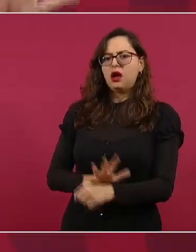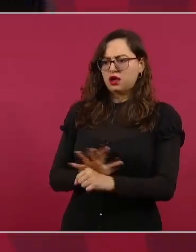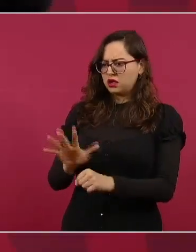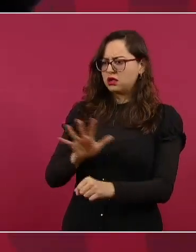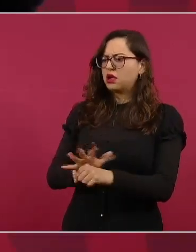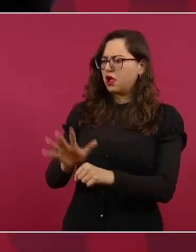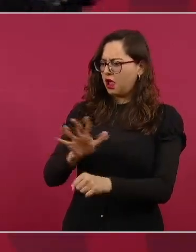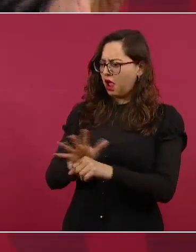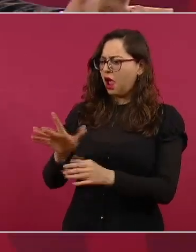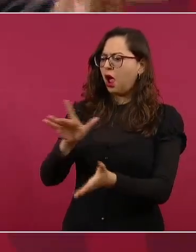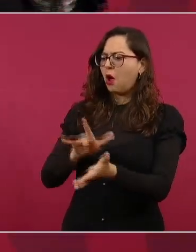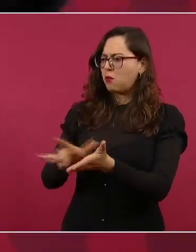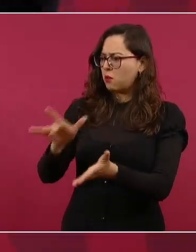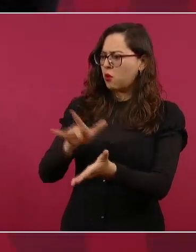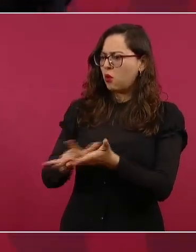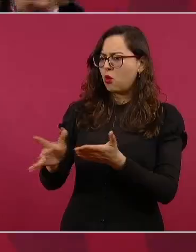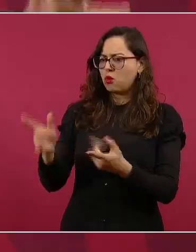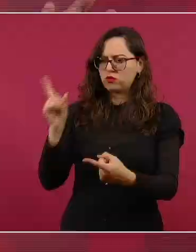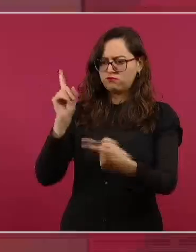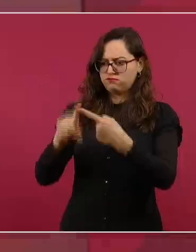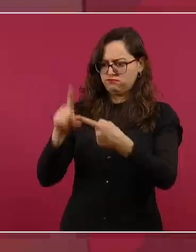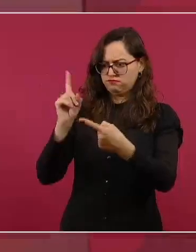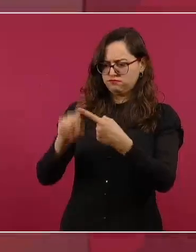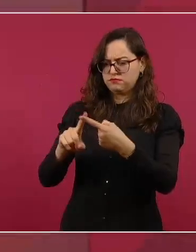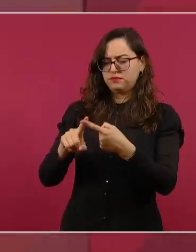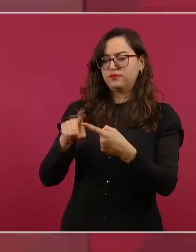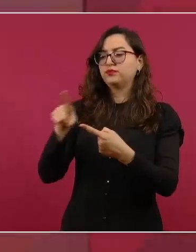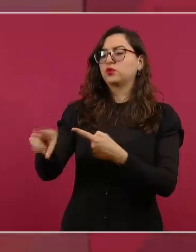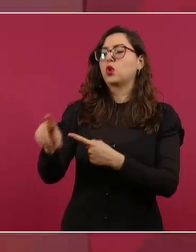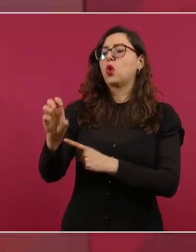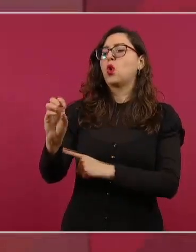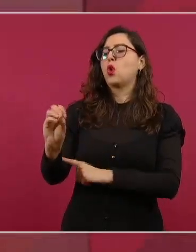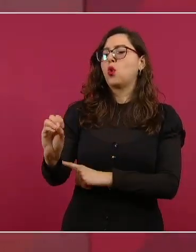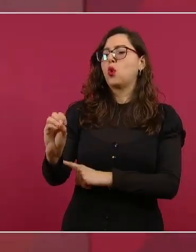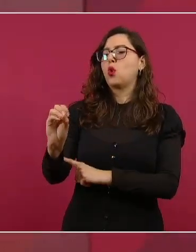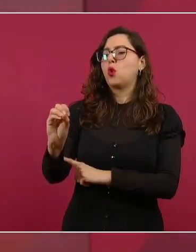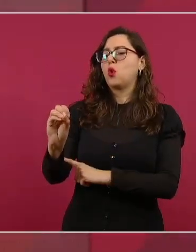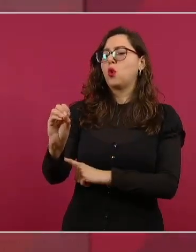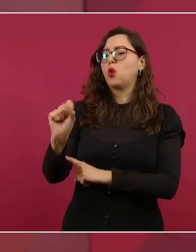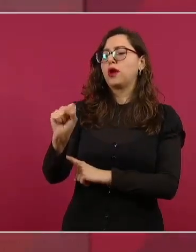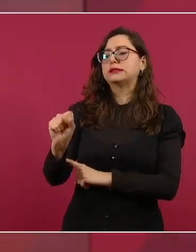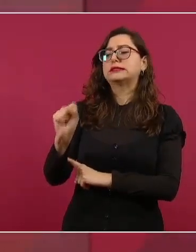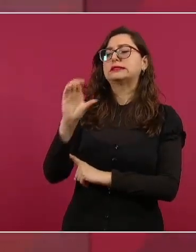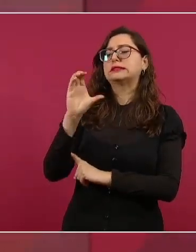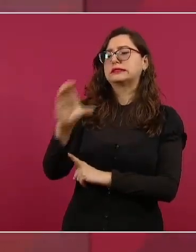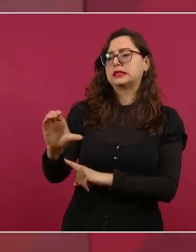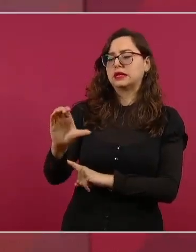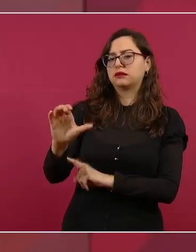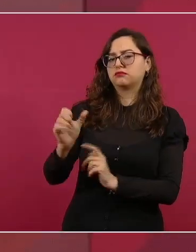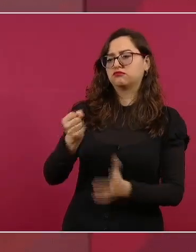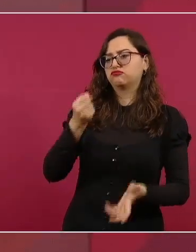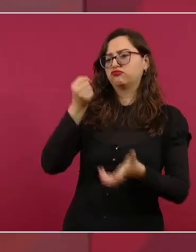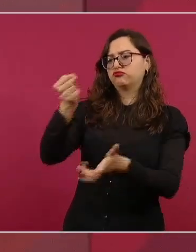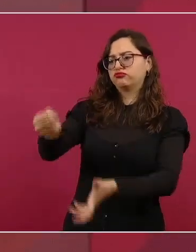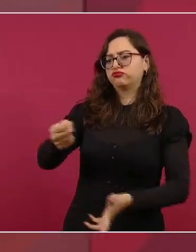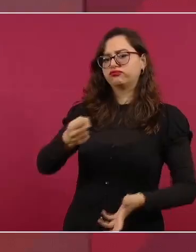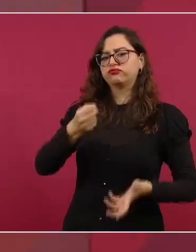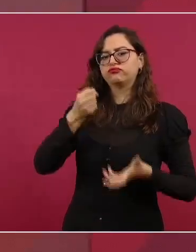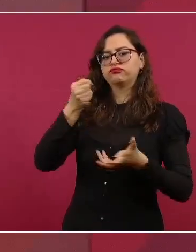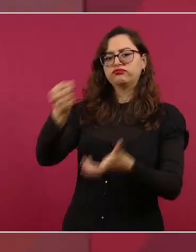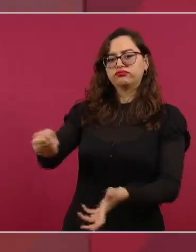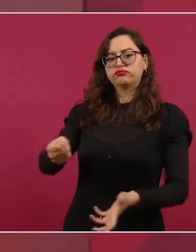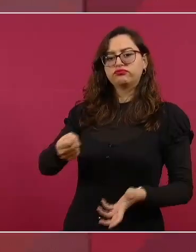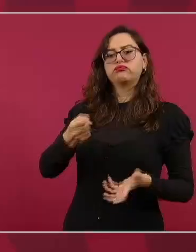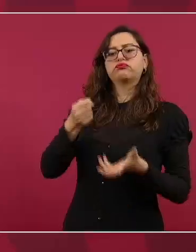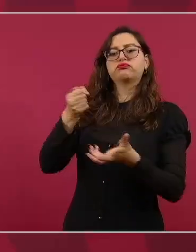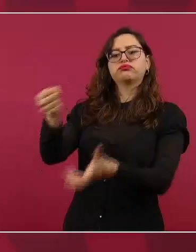es entregarles apoyos a organizaciones de la llamada sociedad civil, que nunca